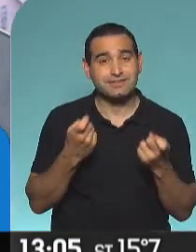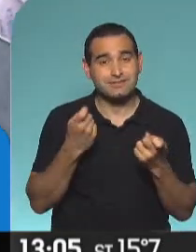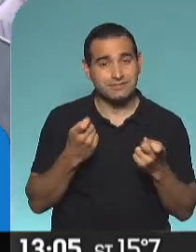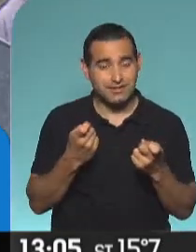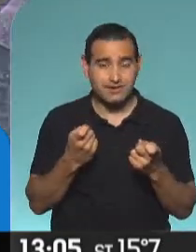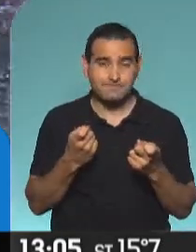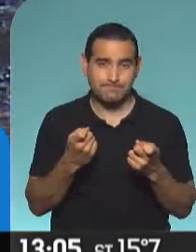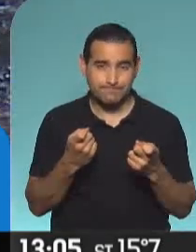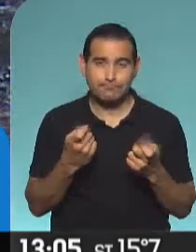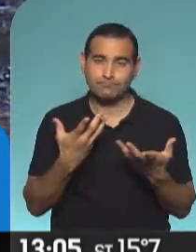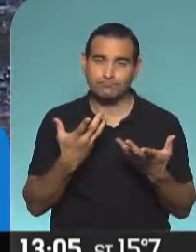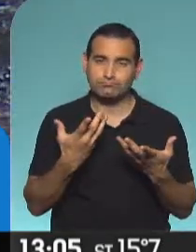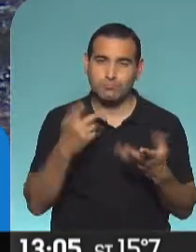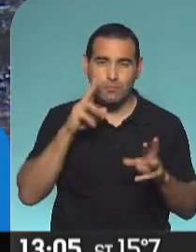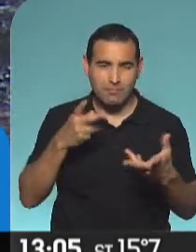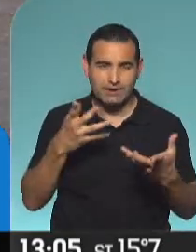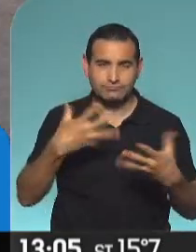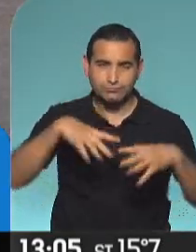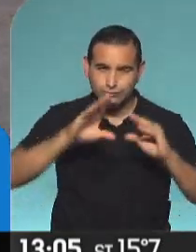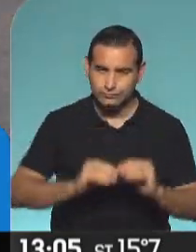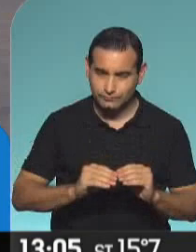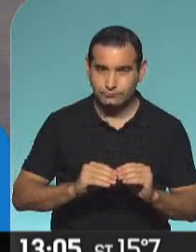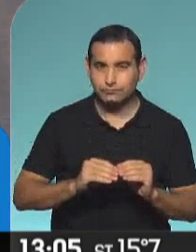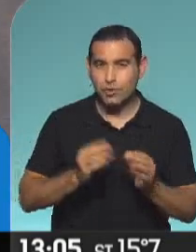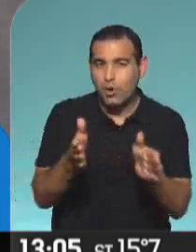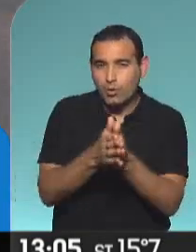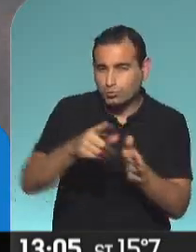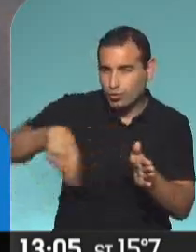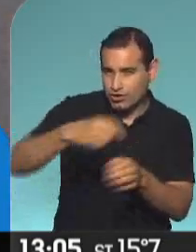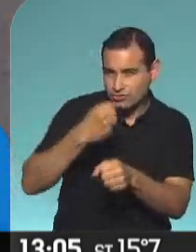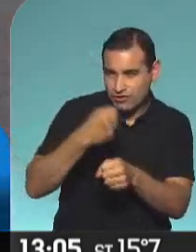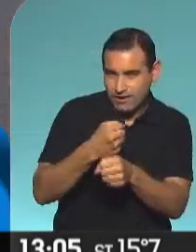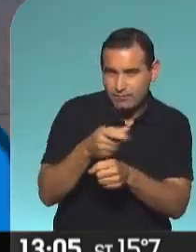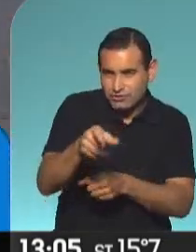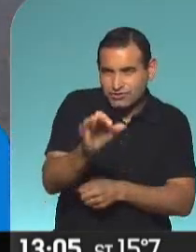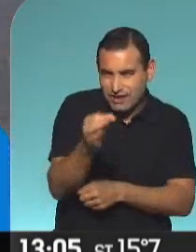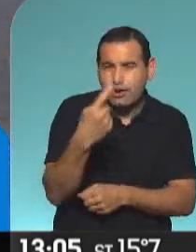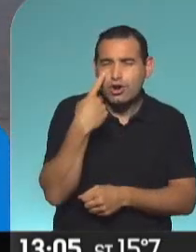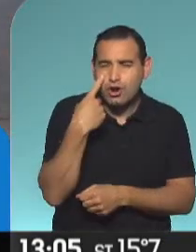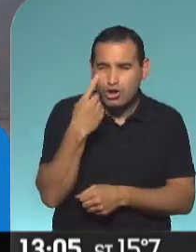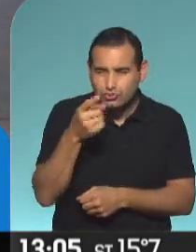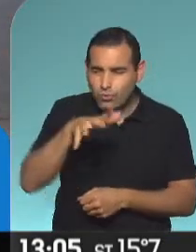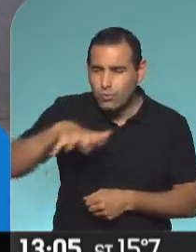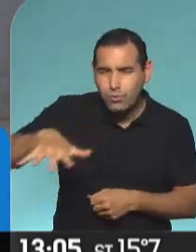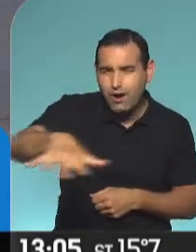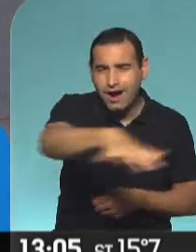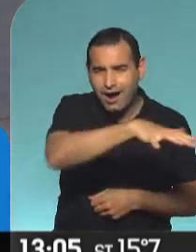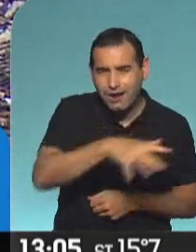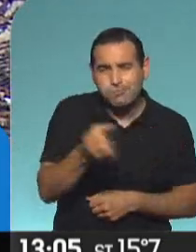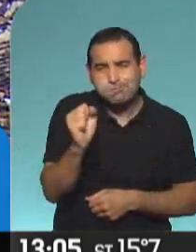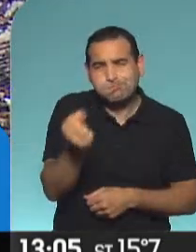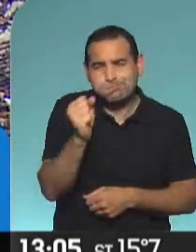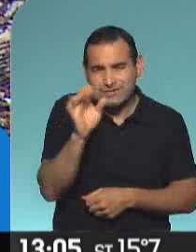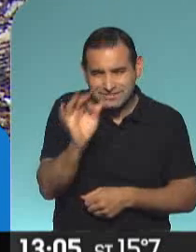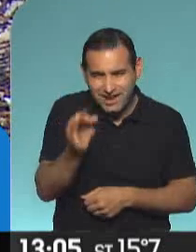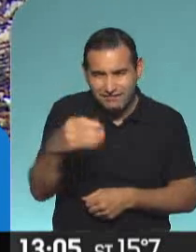sistema integrado, conjuntamente con ellos, porque ellos son los que conocen cada baldosa, cada centímetro de asfalto